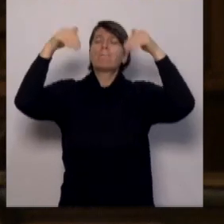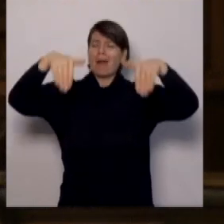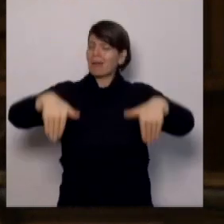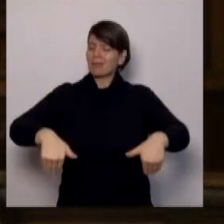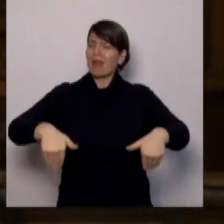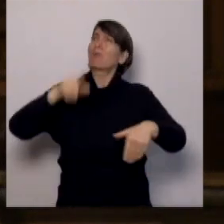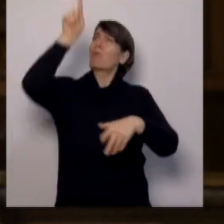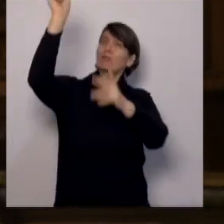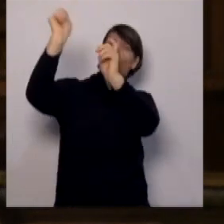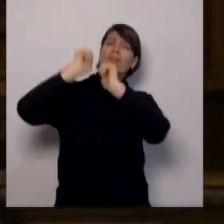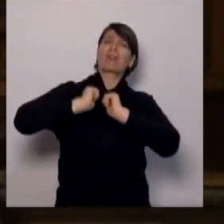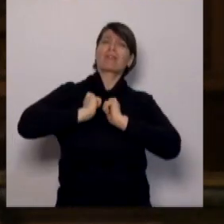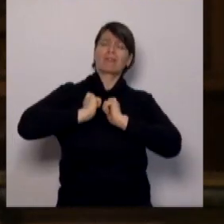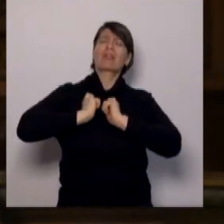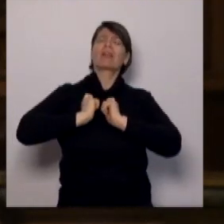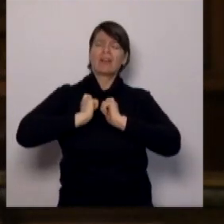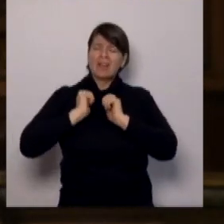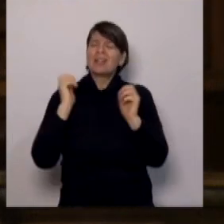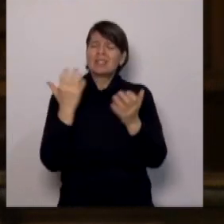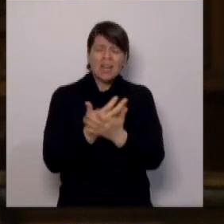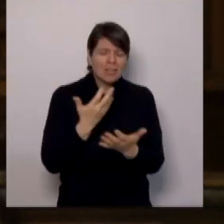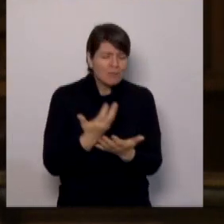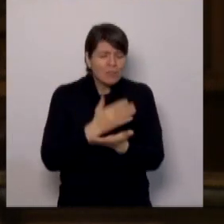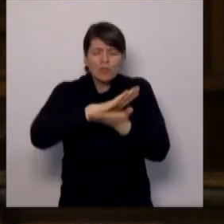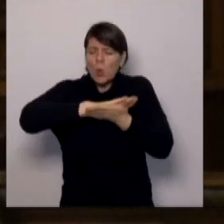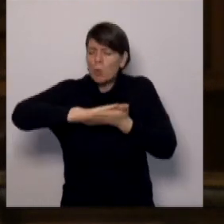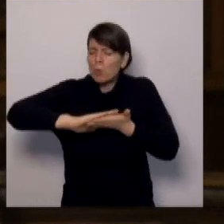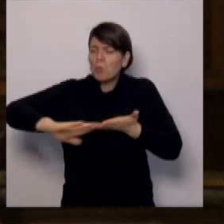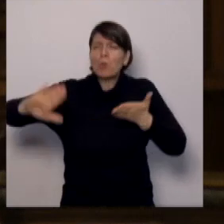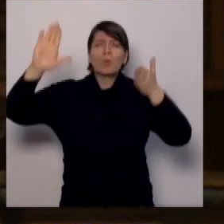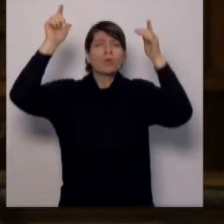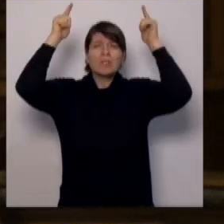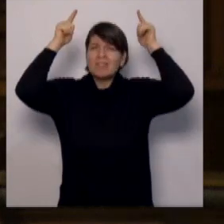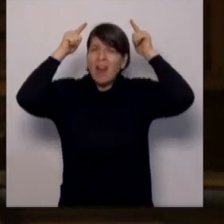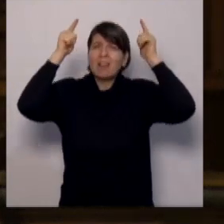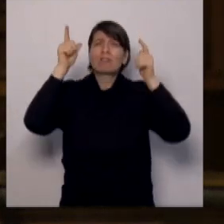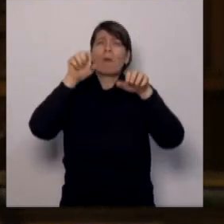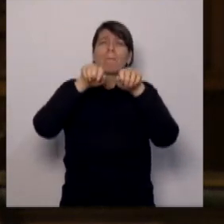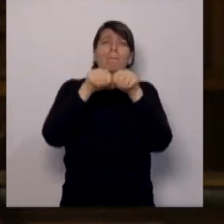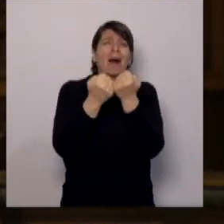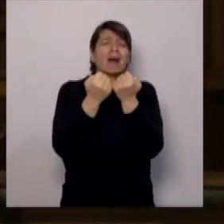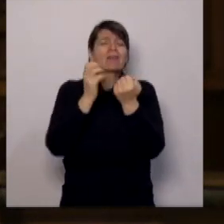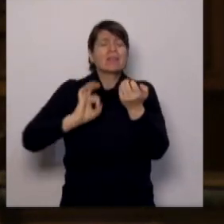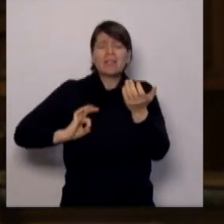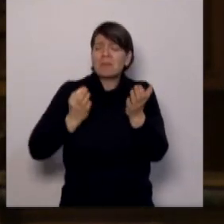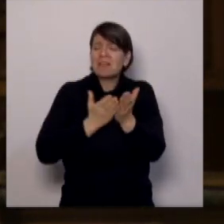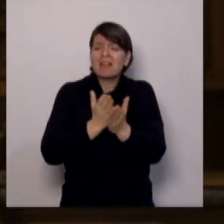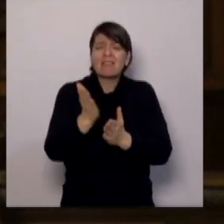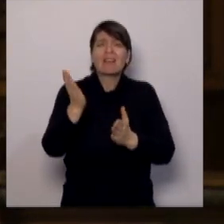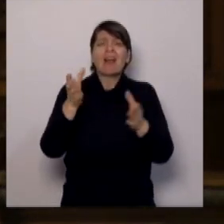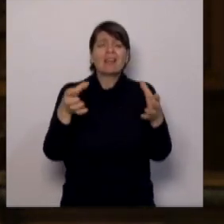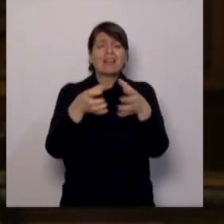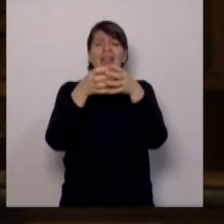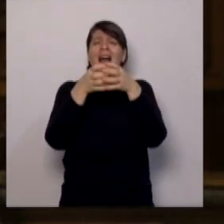has dado, el sacrificio puro, inmaculado y santo, pan de vida eterna y cáliz